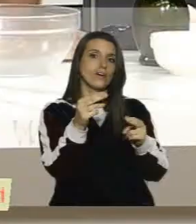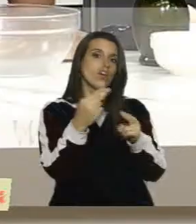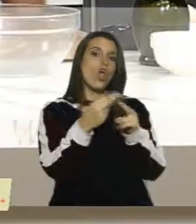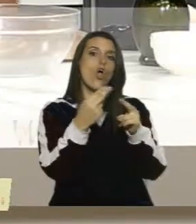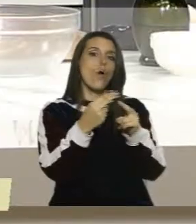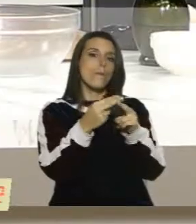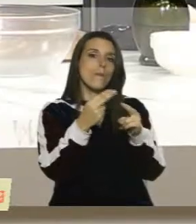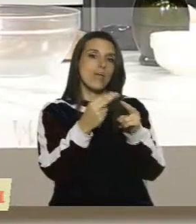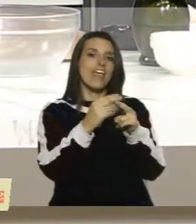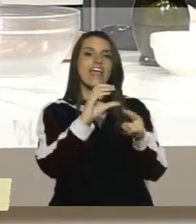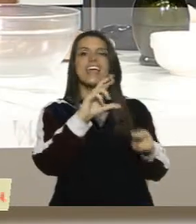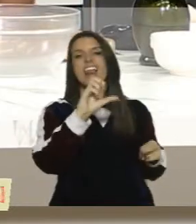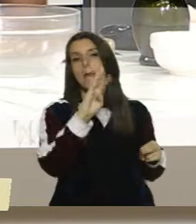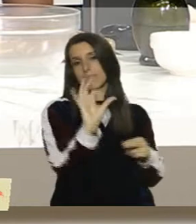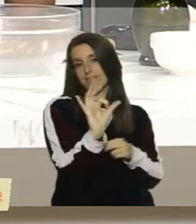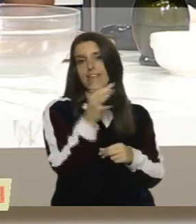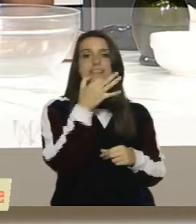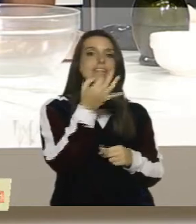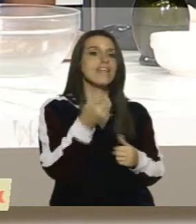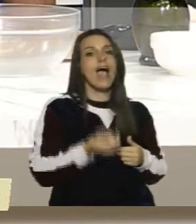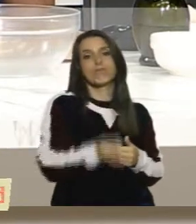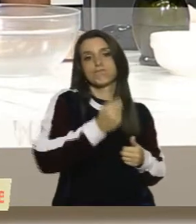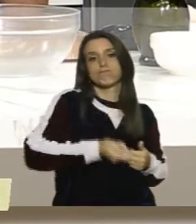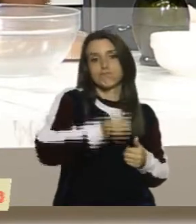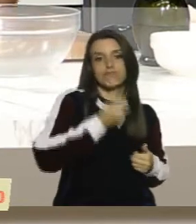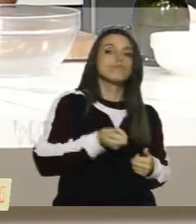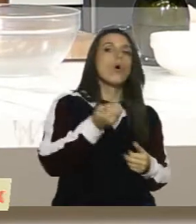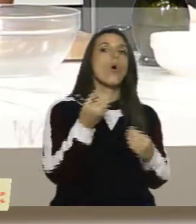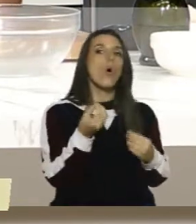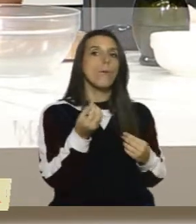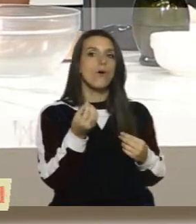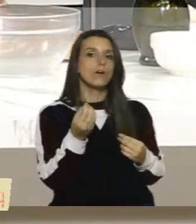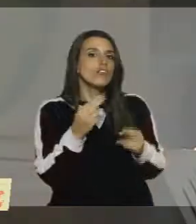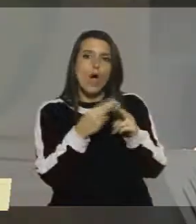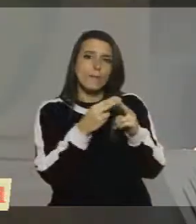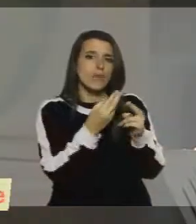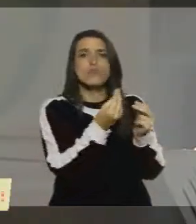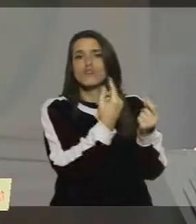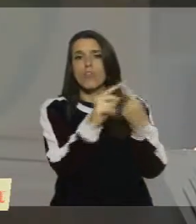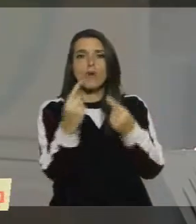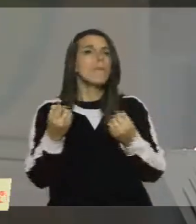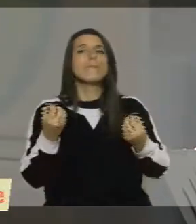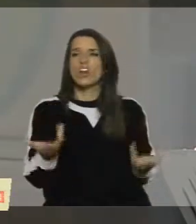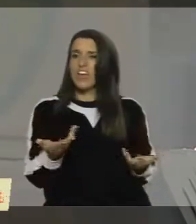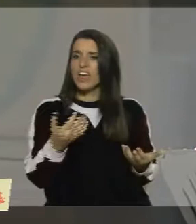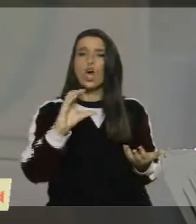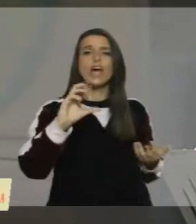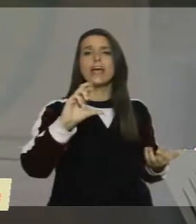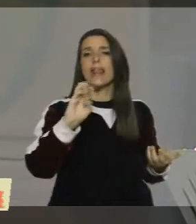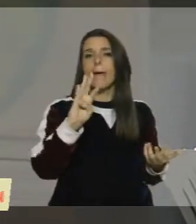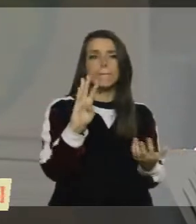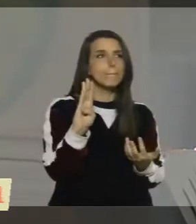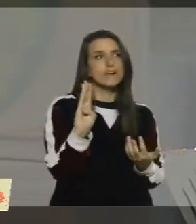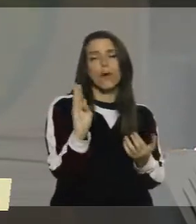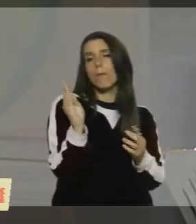las frilloas. Hacemos las frilloas o los panqueques, que siempre tenemos que hacer. O los crepes, como quieras. Claro, pero que no sé por qué no le digo crepes, crees que es como